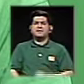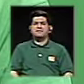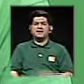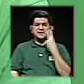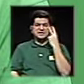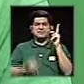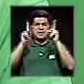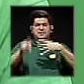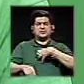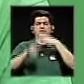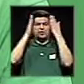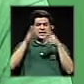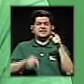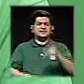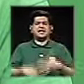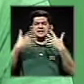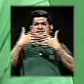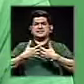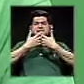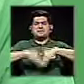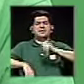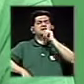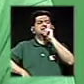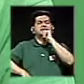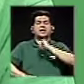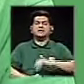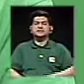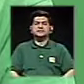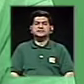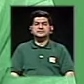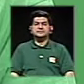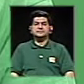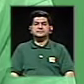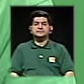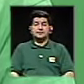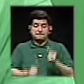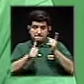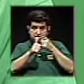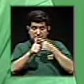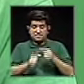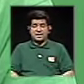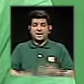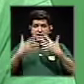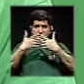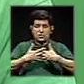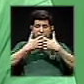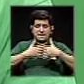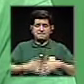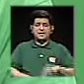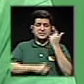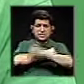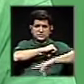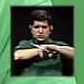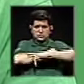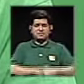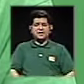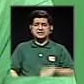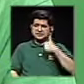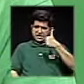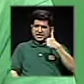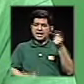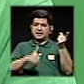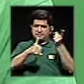quiénes son los dueños de esas empresas verdad eh primero las transnacionales están ganando o sea número uno